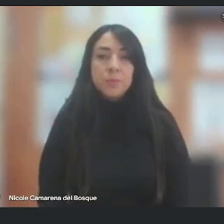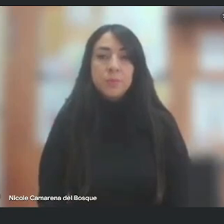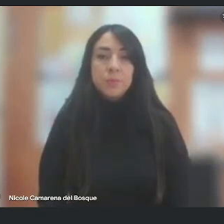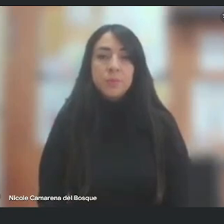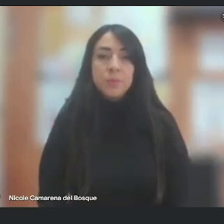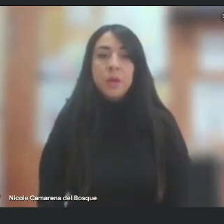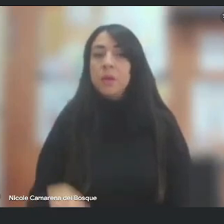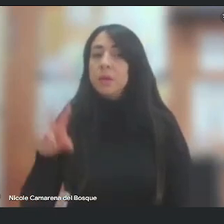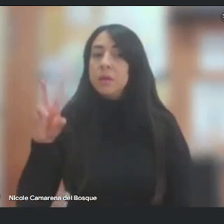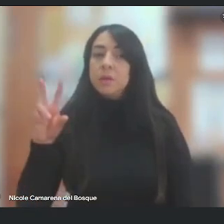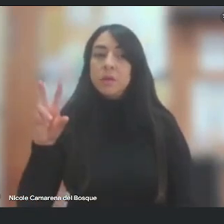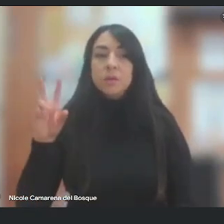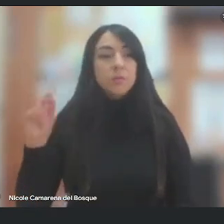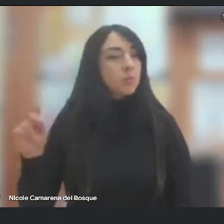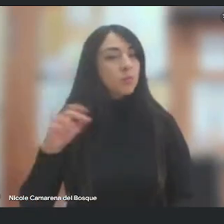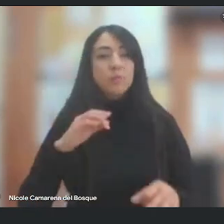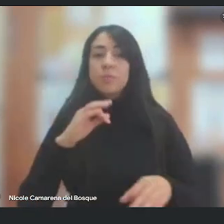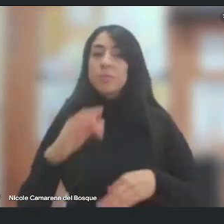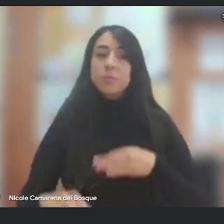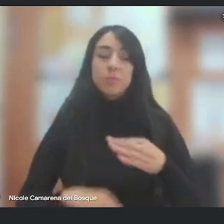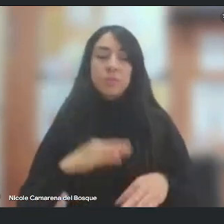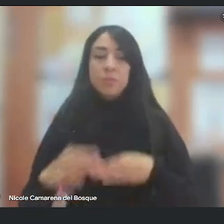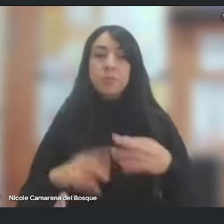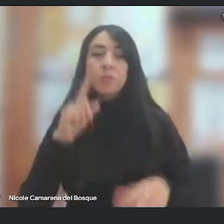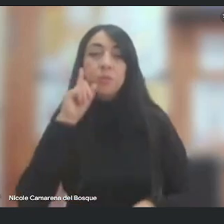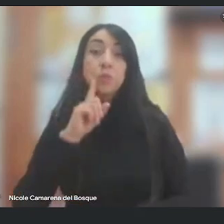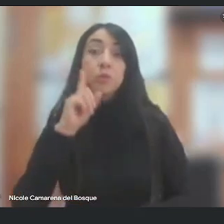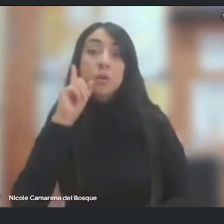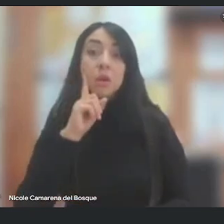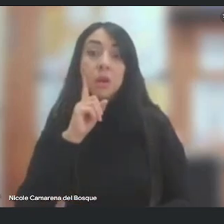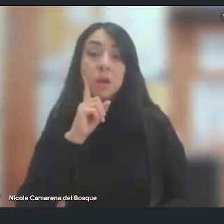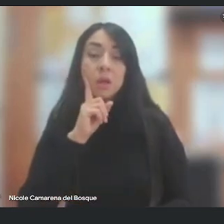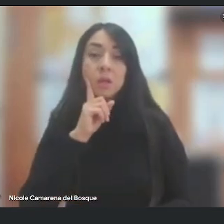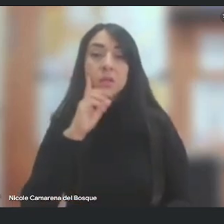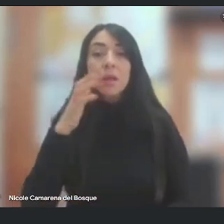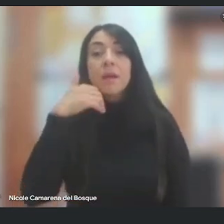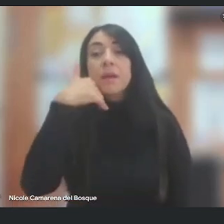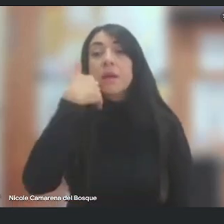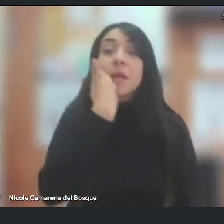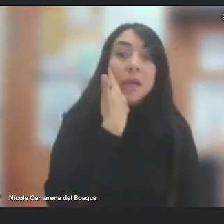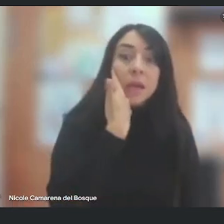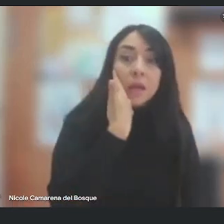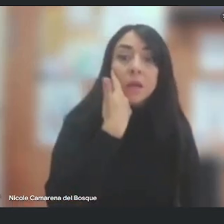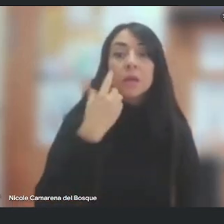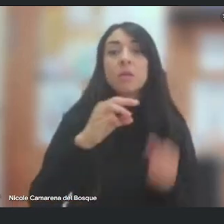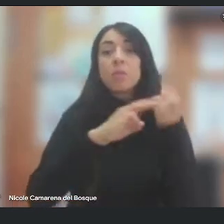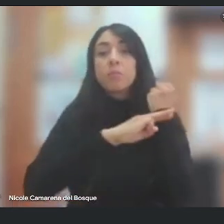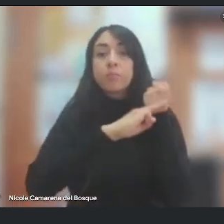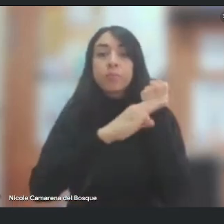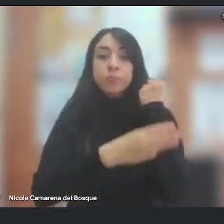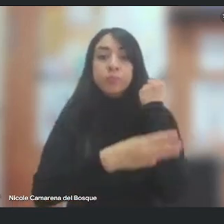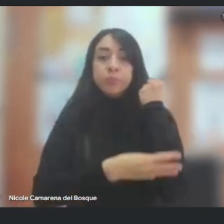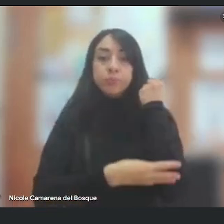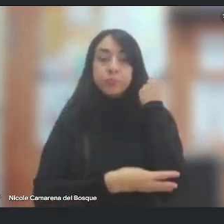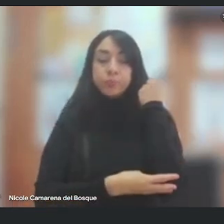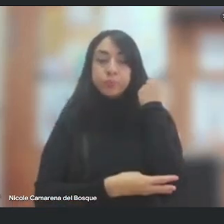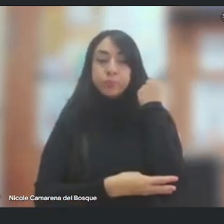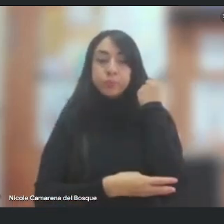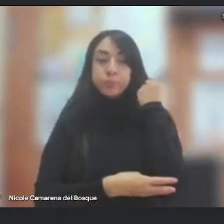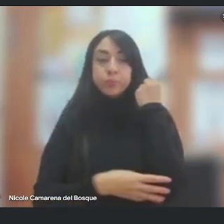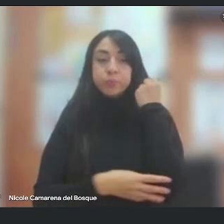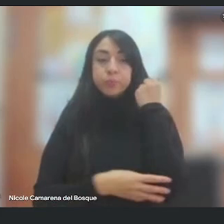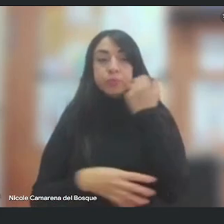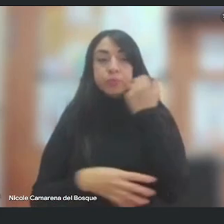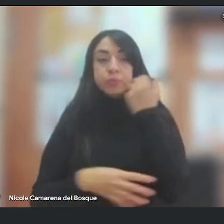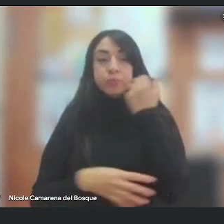y aceptando el embarazo. Entonces, por eso también hay que darles todas las opciones que tienen para evitarlo o